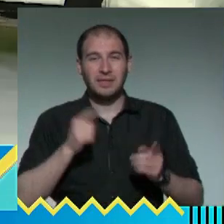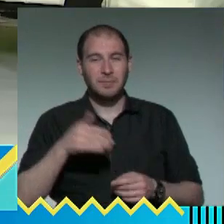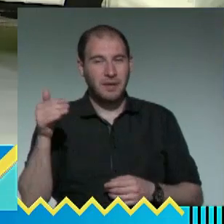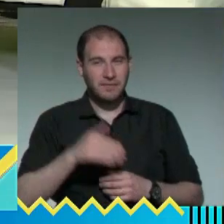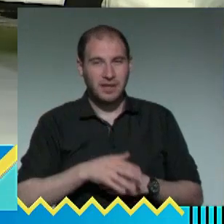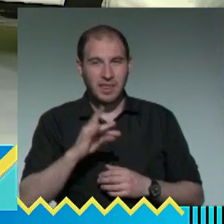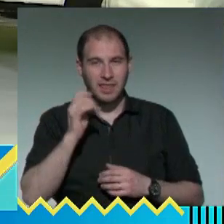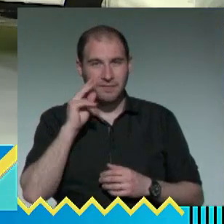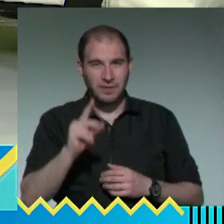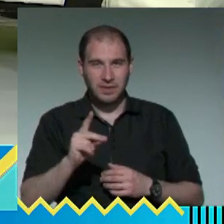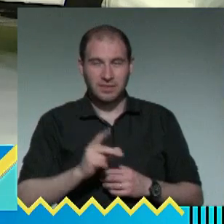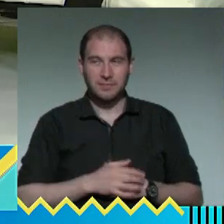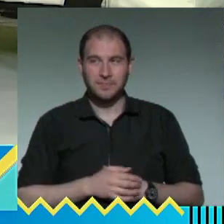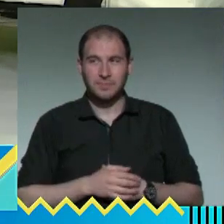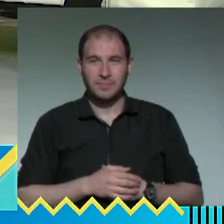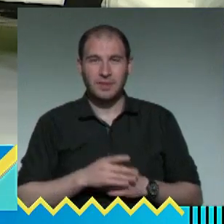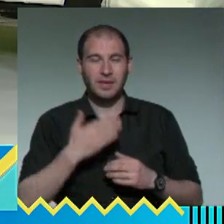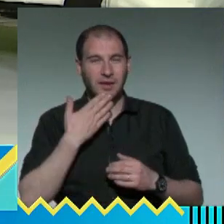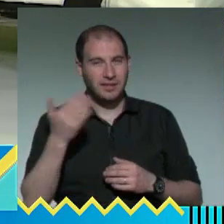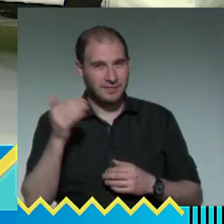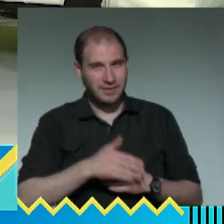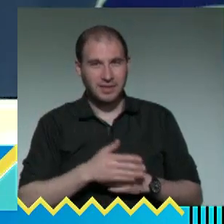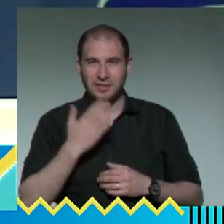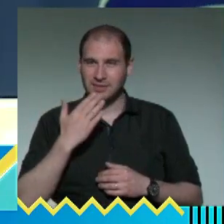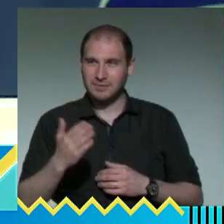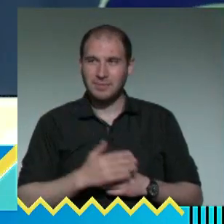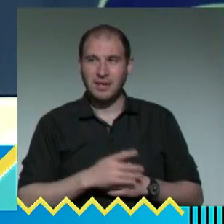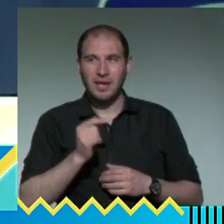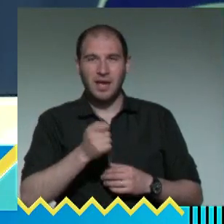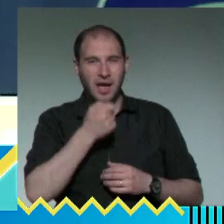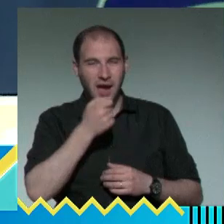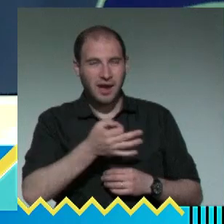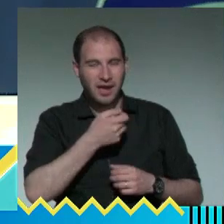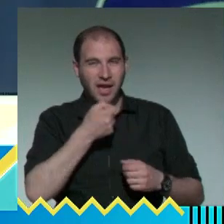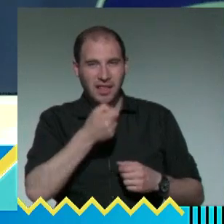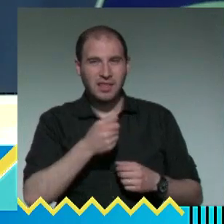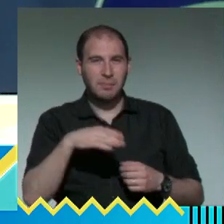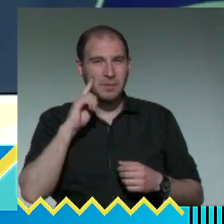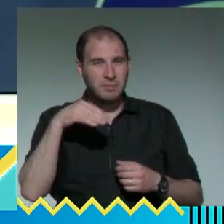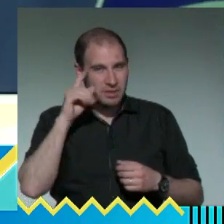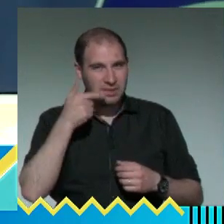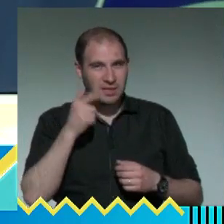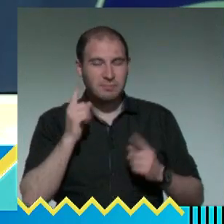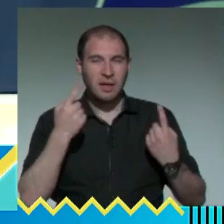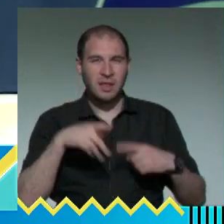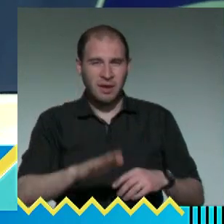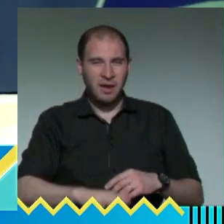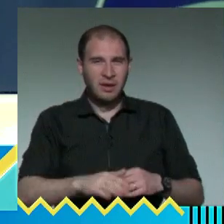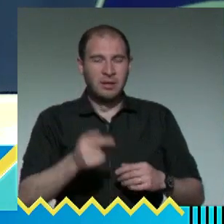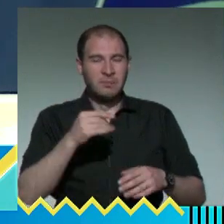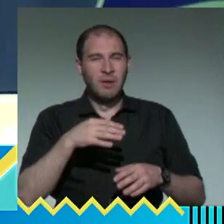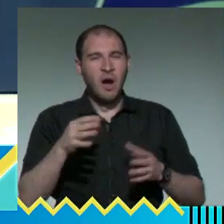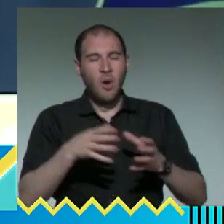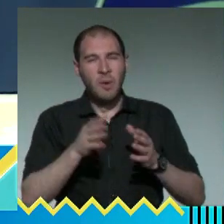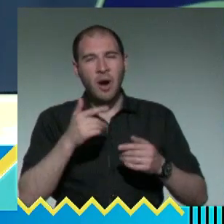está con nosotros David Levy. David, gracias por estar presente. Vocalista y guitarrista de la banda Mimesis, pero también desde muy chico seguidor de